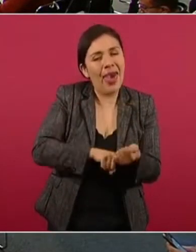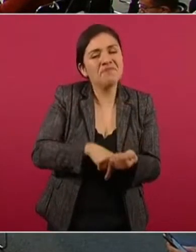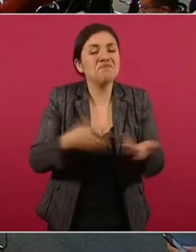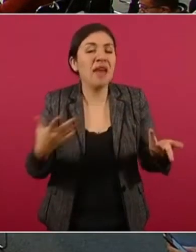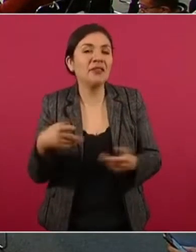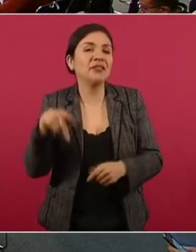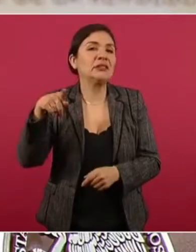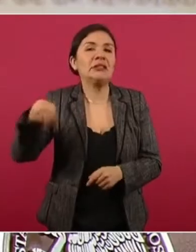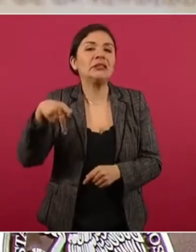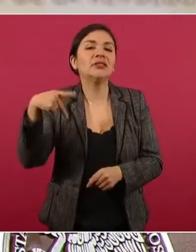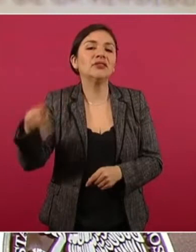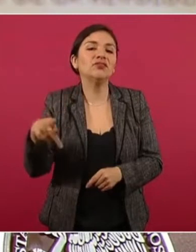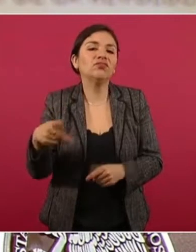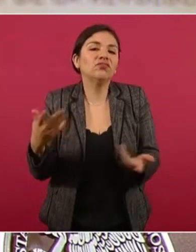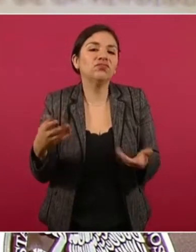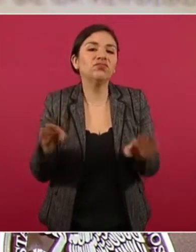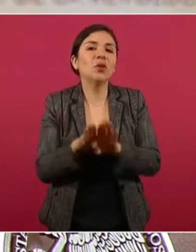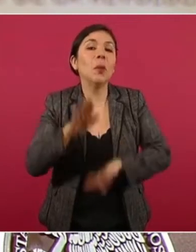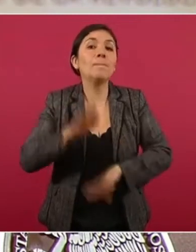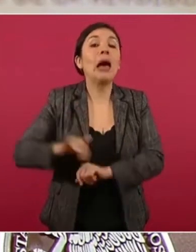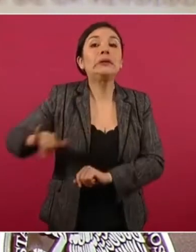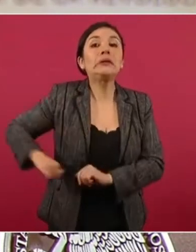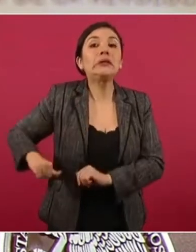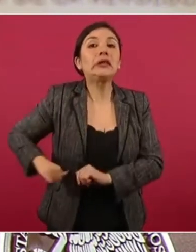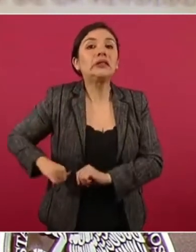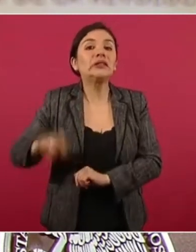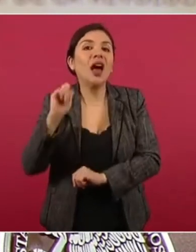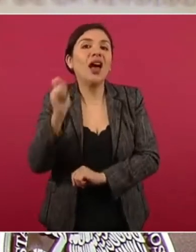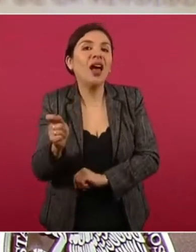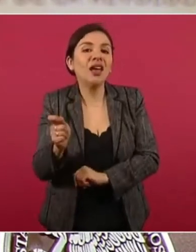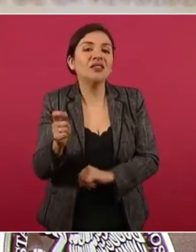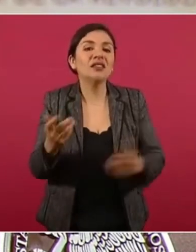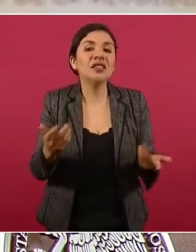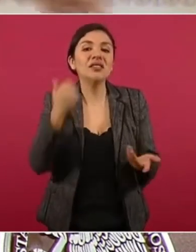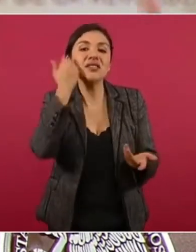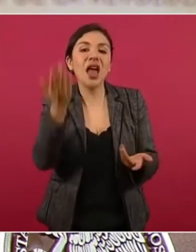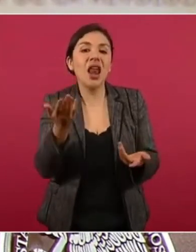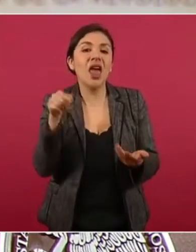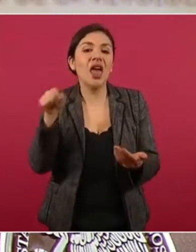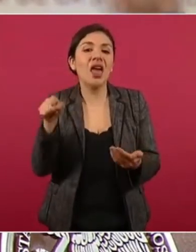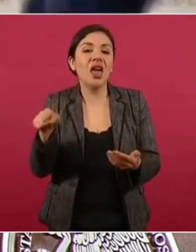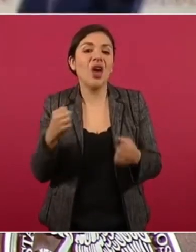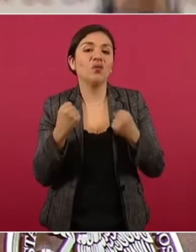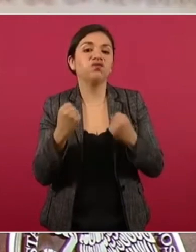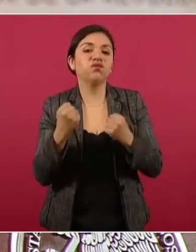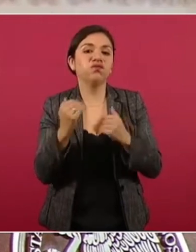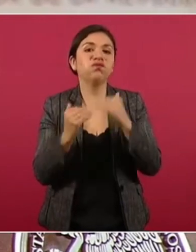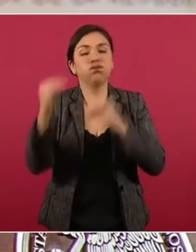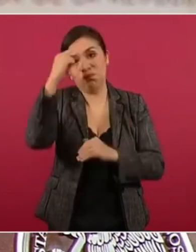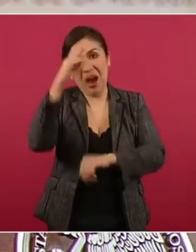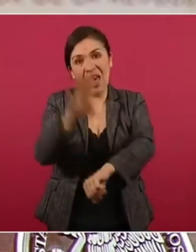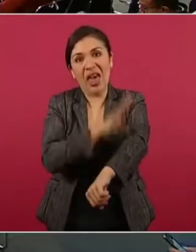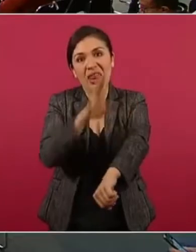ellos están interesados en quedarse con el mercado